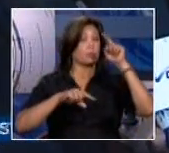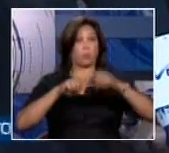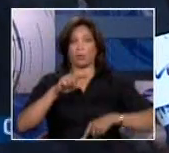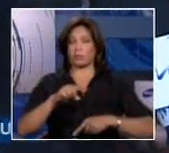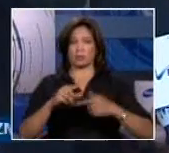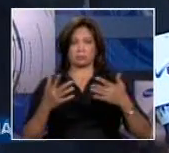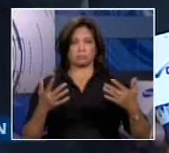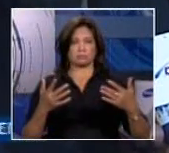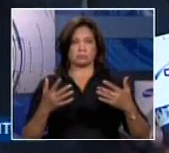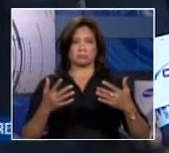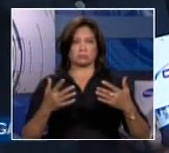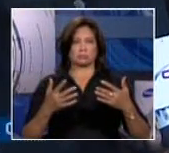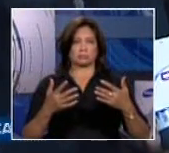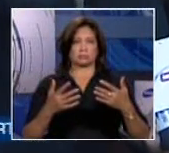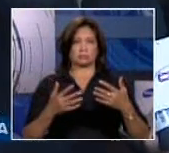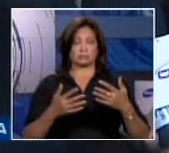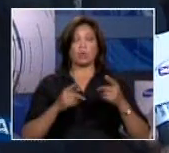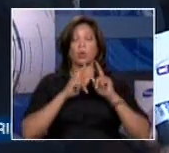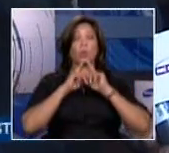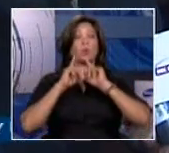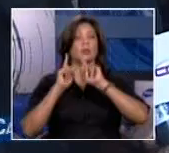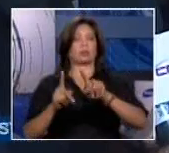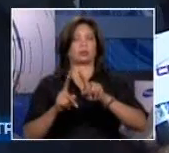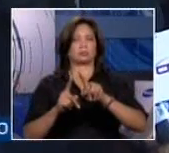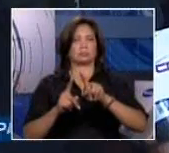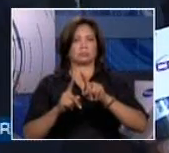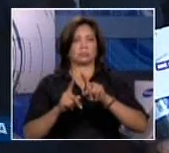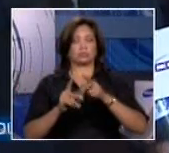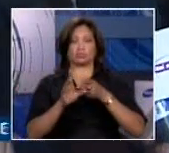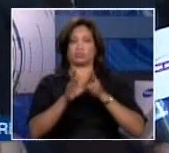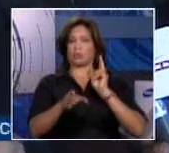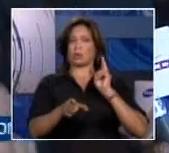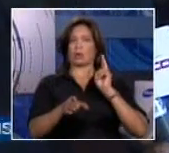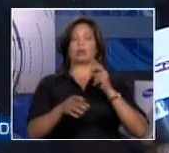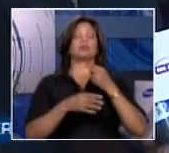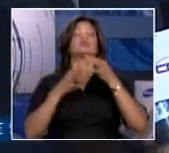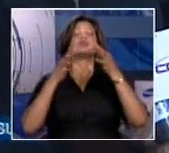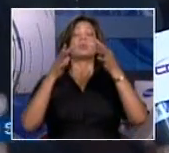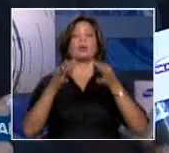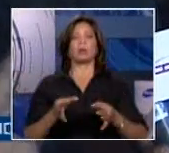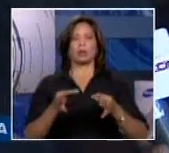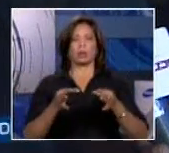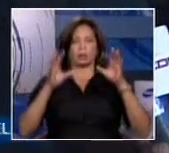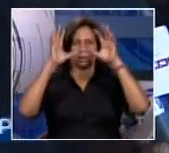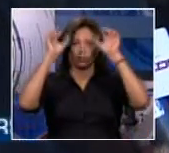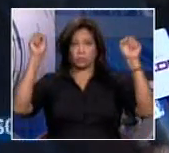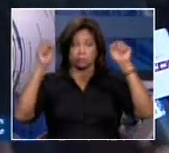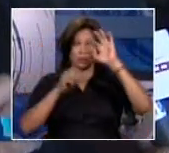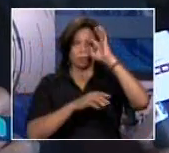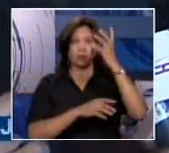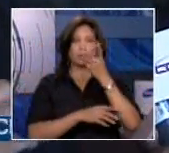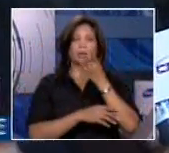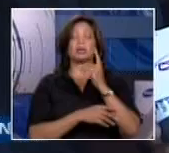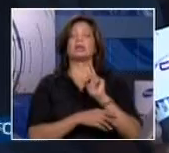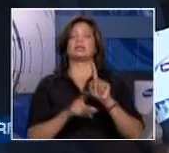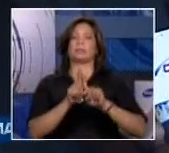facultad para ordenar su puesta en retiro. Eso lo va a decidir el presidente de la República y